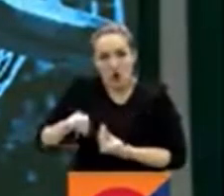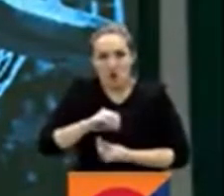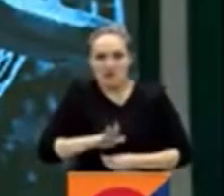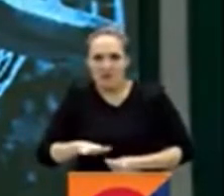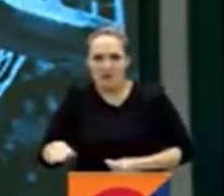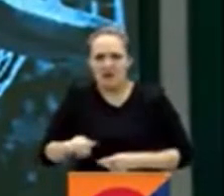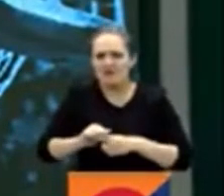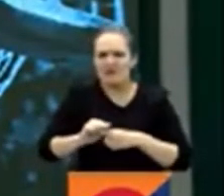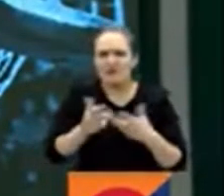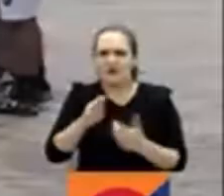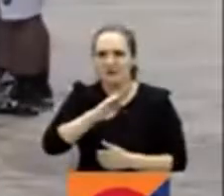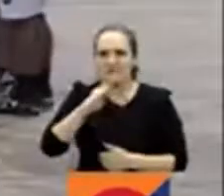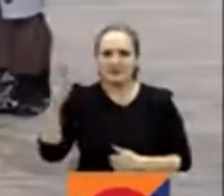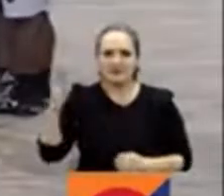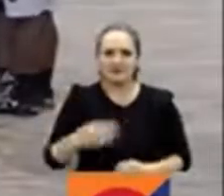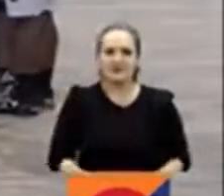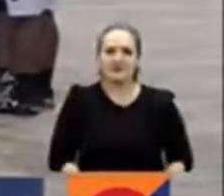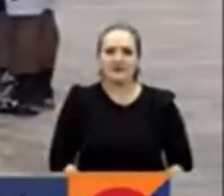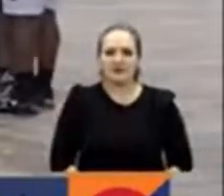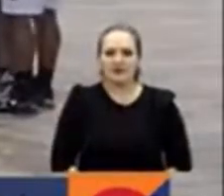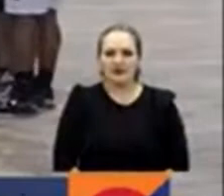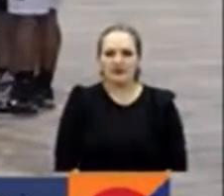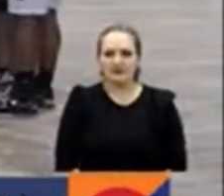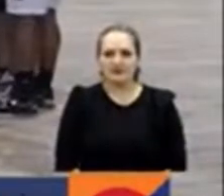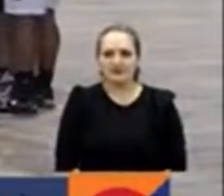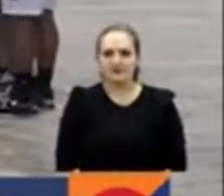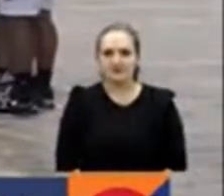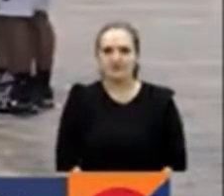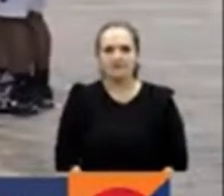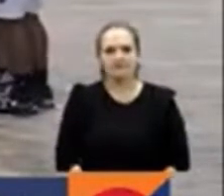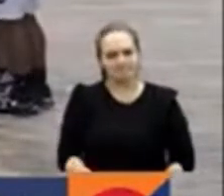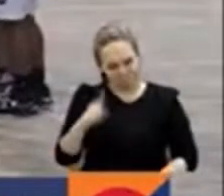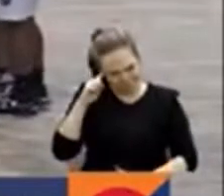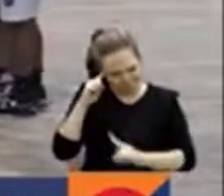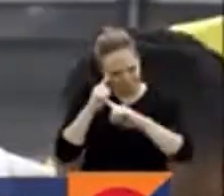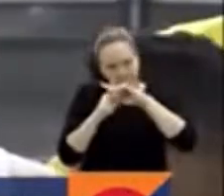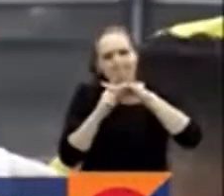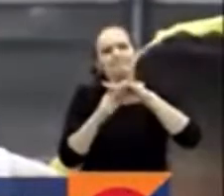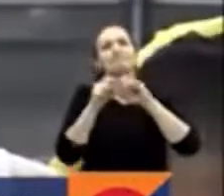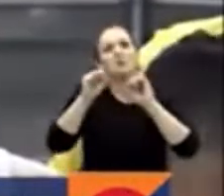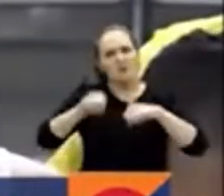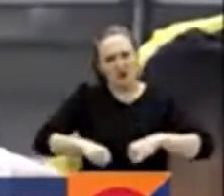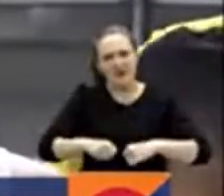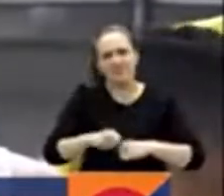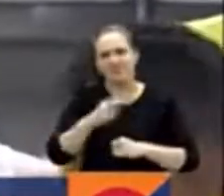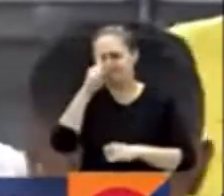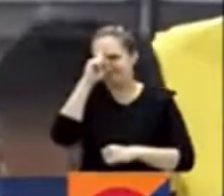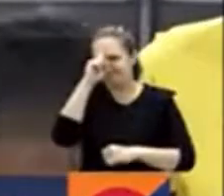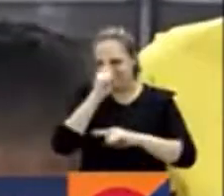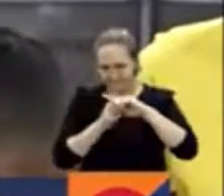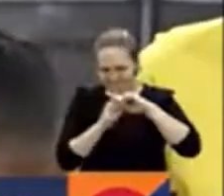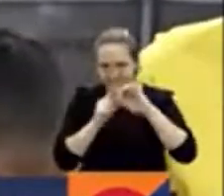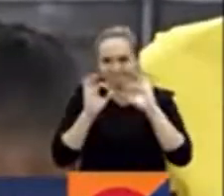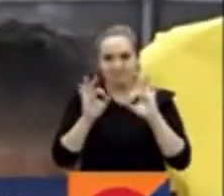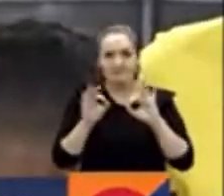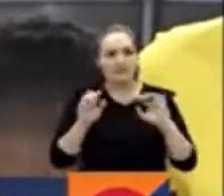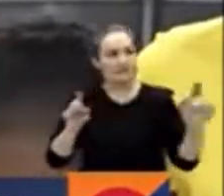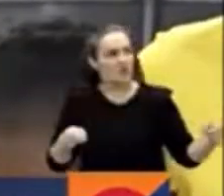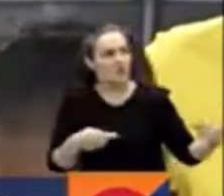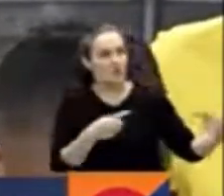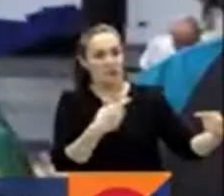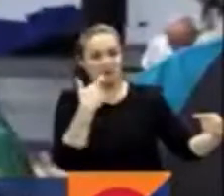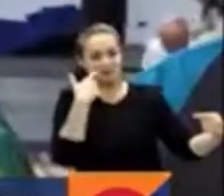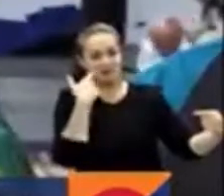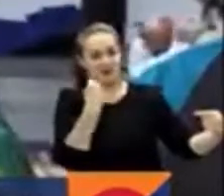en Barranquilla. Otro día para creer en que se puede hacer historia, esta vez ante los padres del